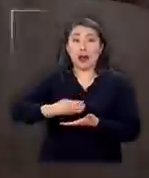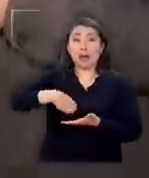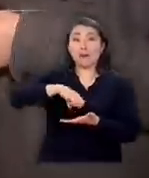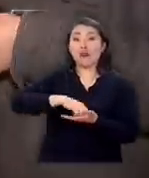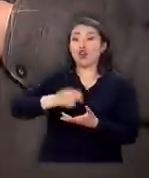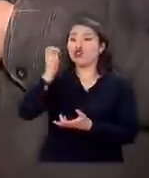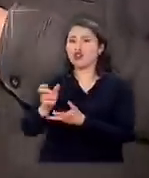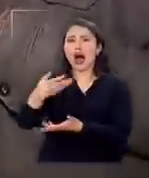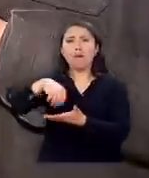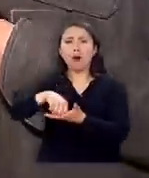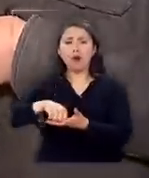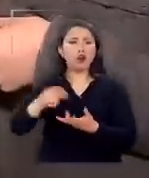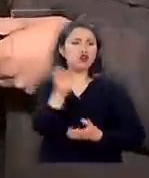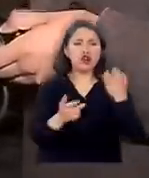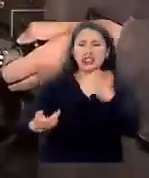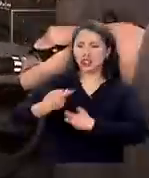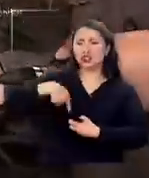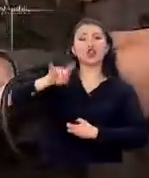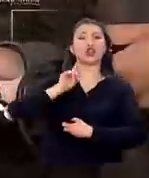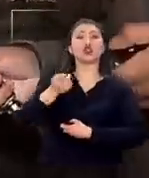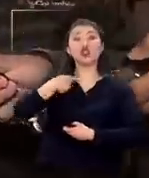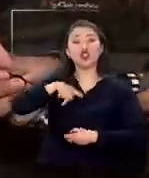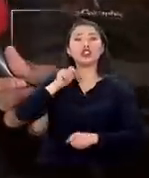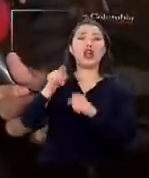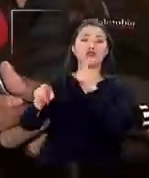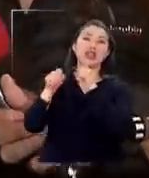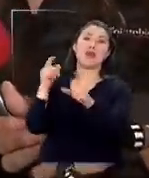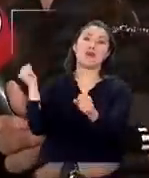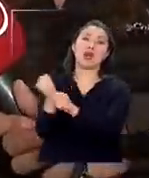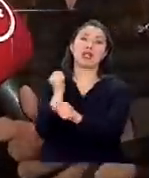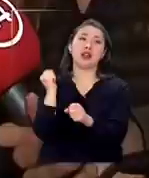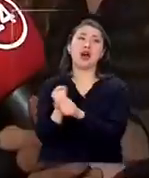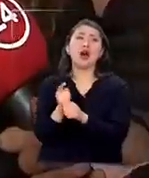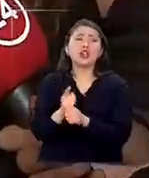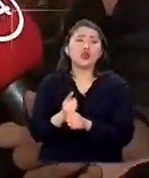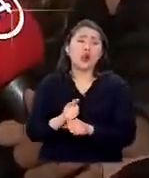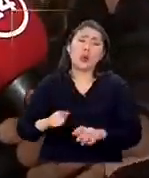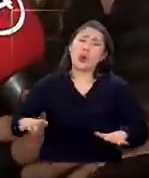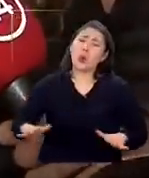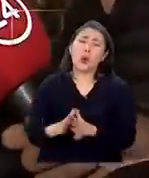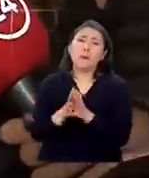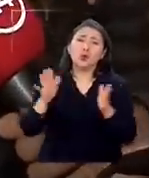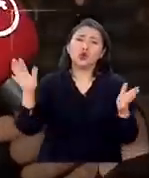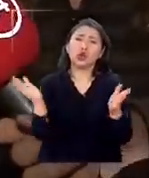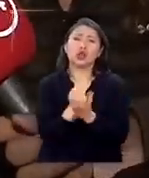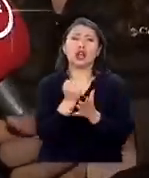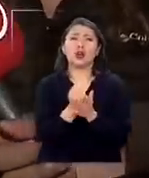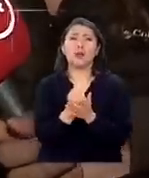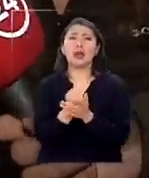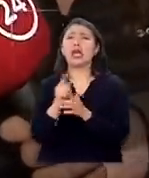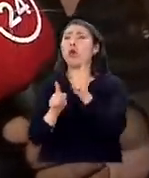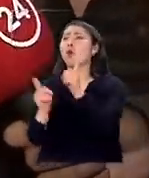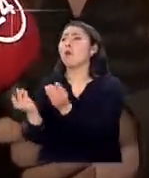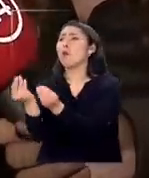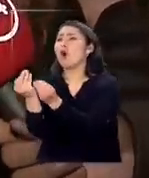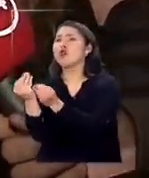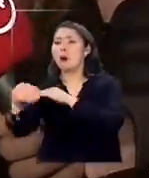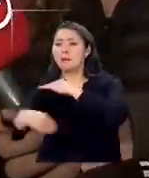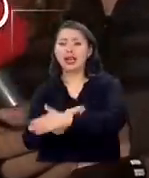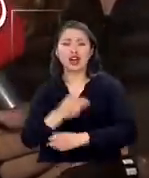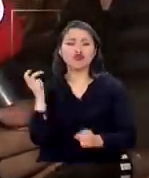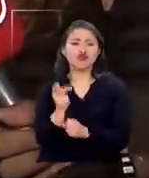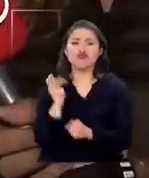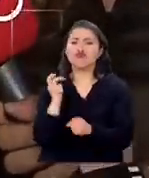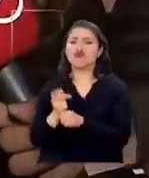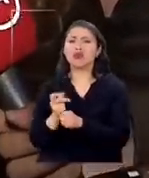pueblo. Aquí estamos para defender lo nuestro, nuestra fuente de trabajo. Esto nos ha costado demasiado para que unos pocos los vengan a destruir y